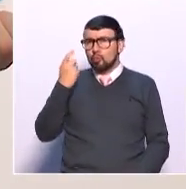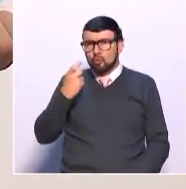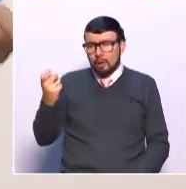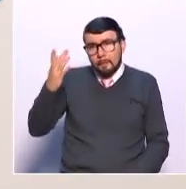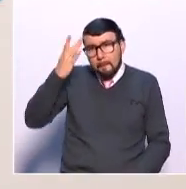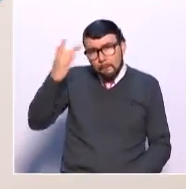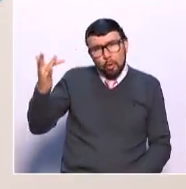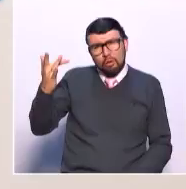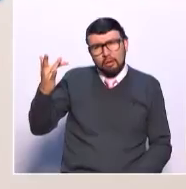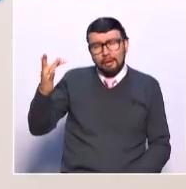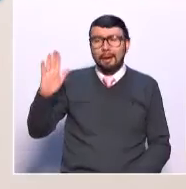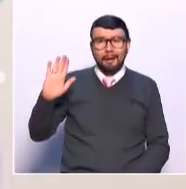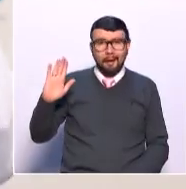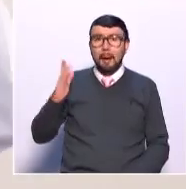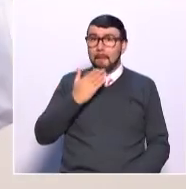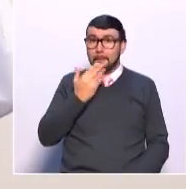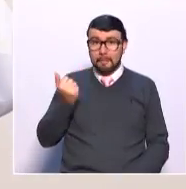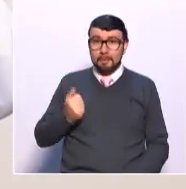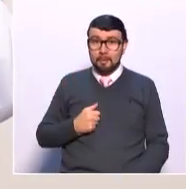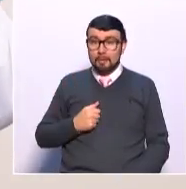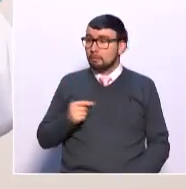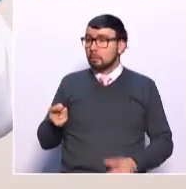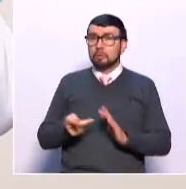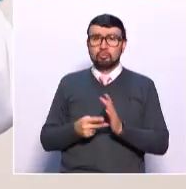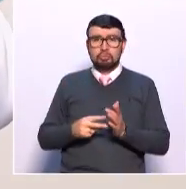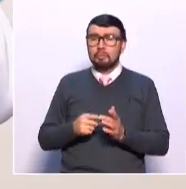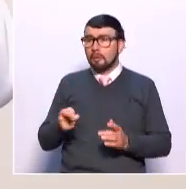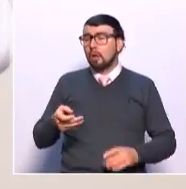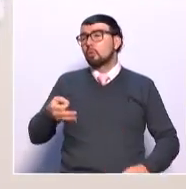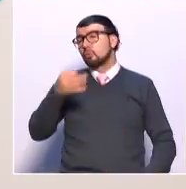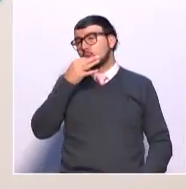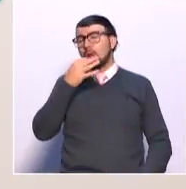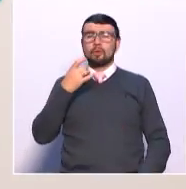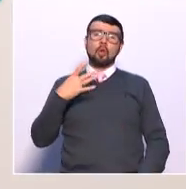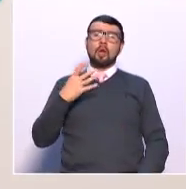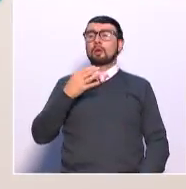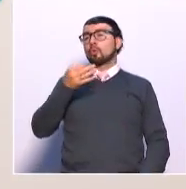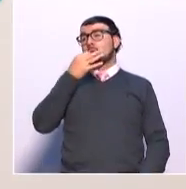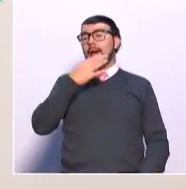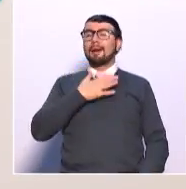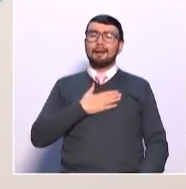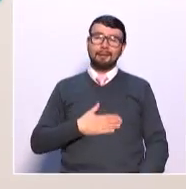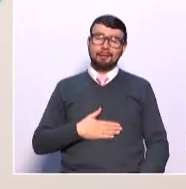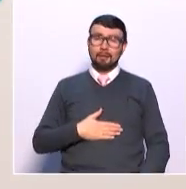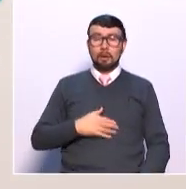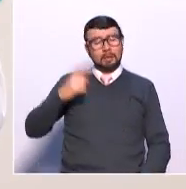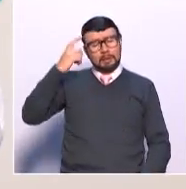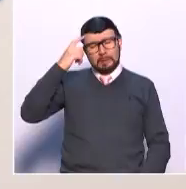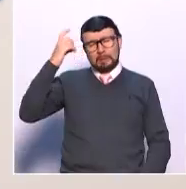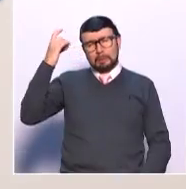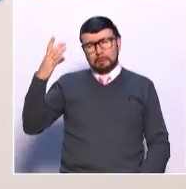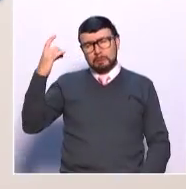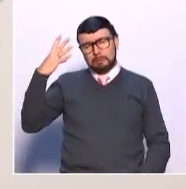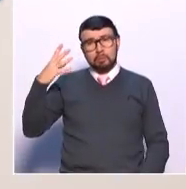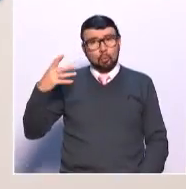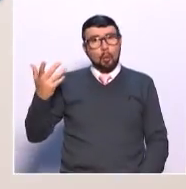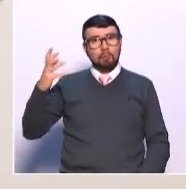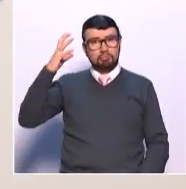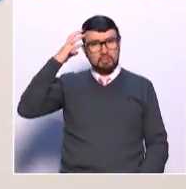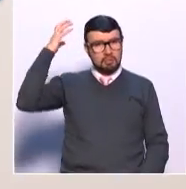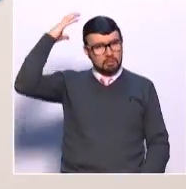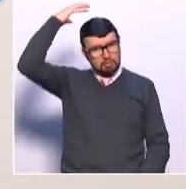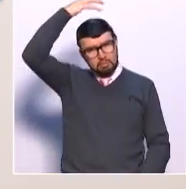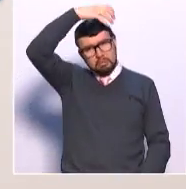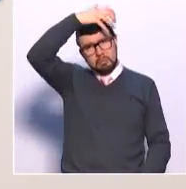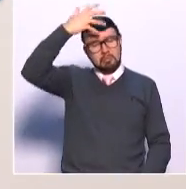y por eso yo insisto no tomen analgésicos que una pasta para el dolor de cabeza para cual una pasta para el dolor de